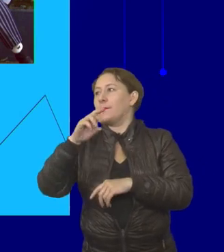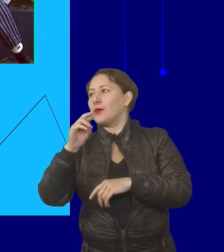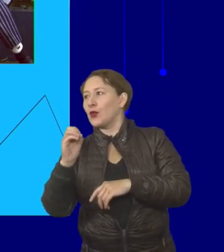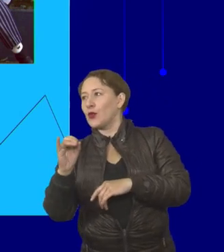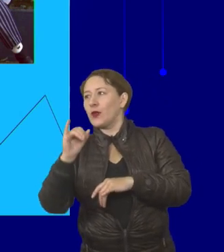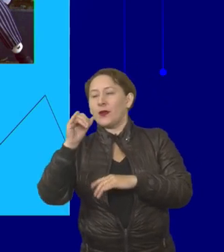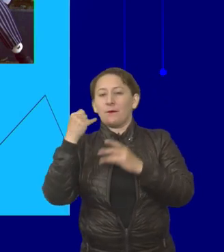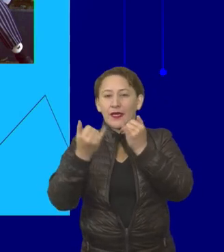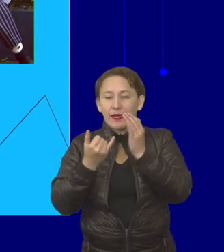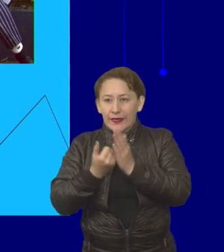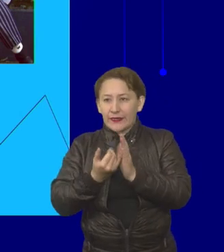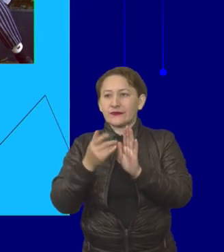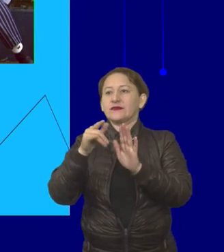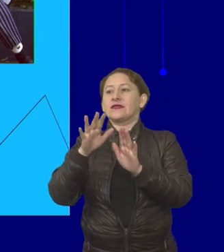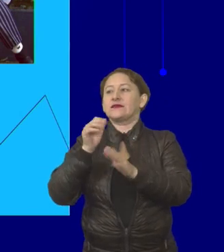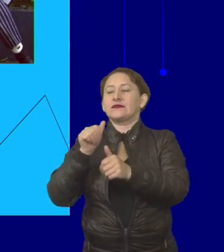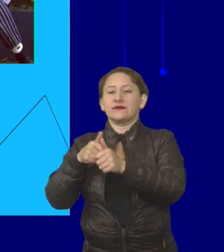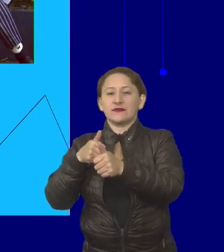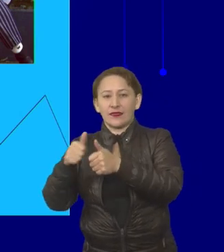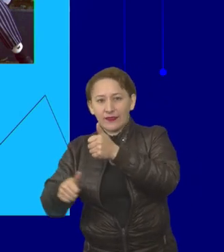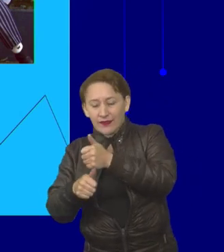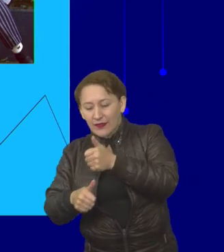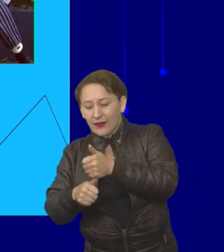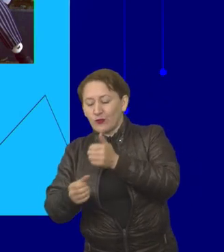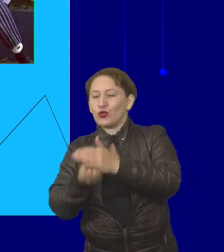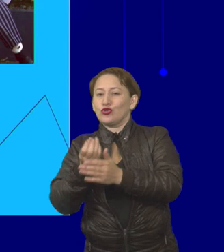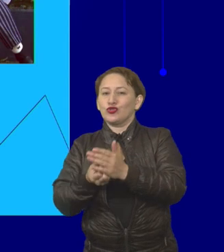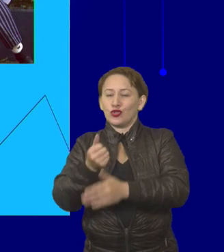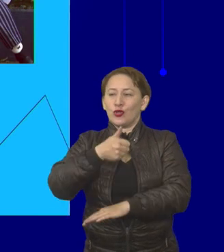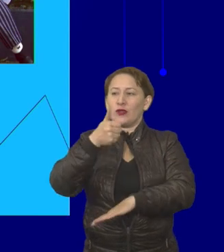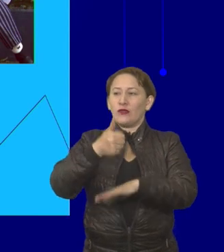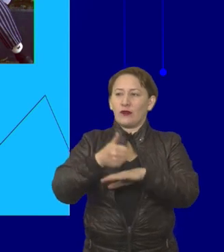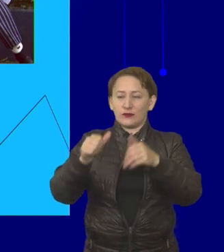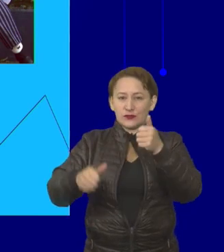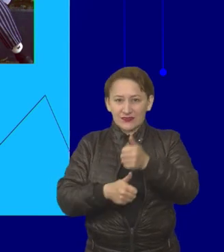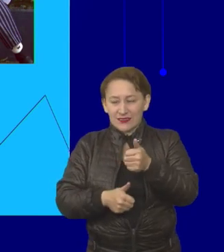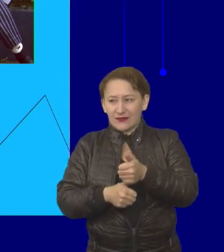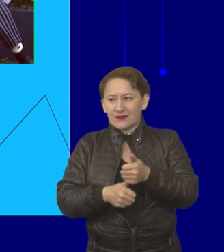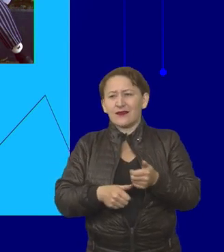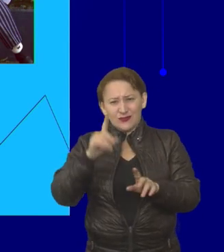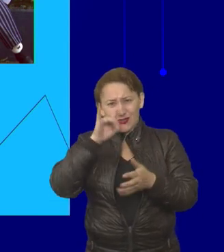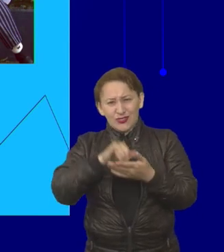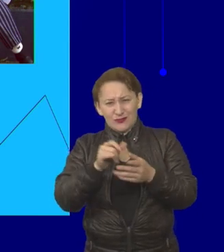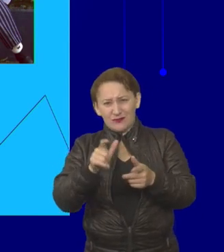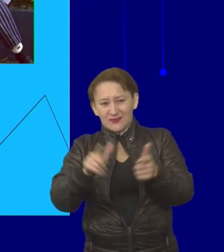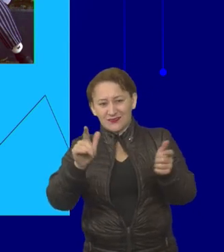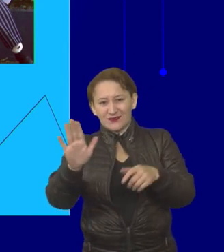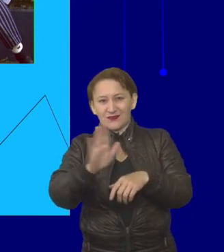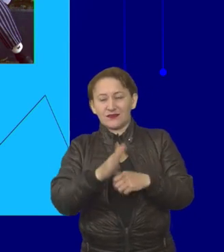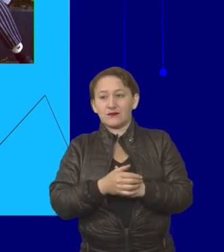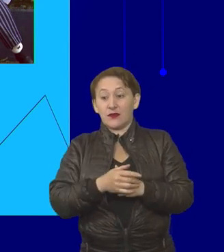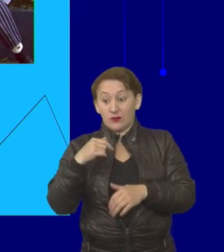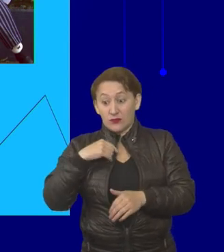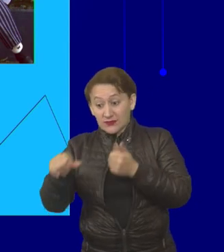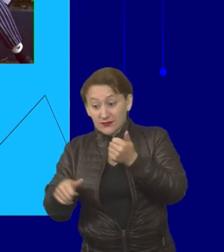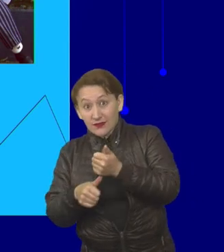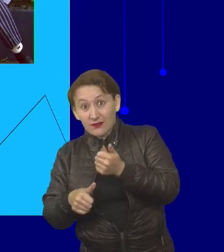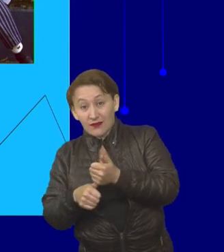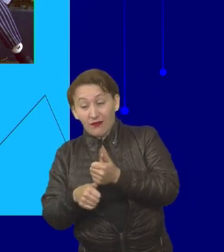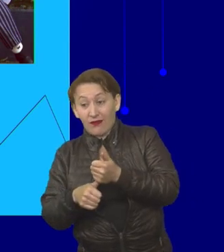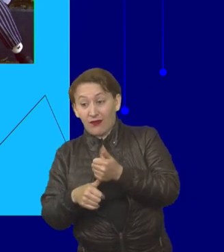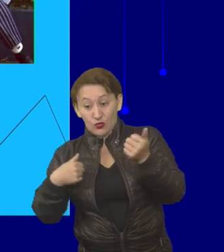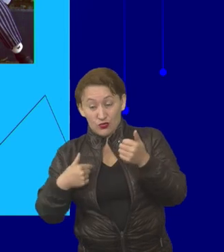ser asistente de dirección, de producción. En esa época, y yo creo que a muchos de ustedes les pasa, cuando uno es asistente de